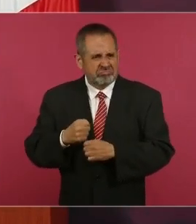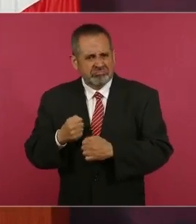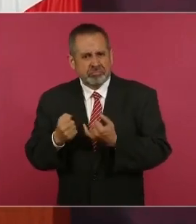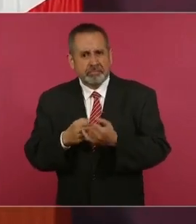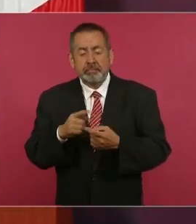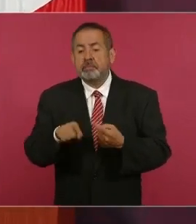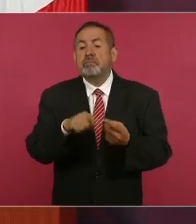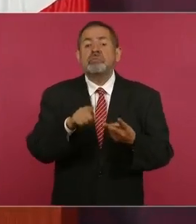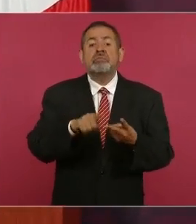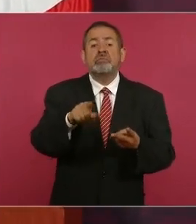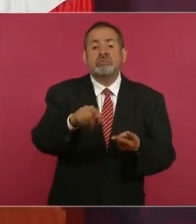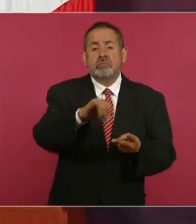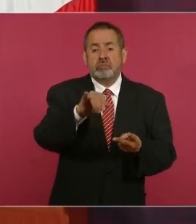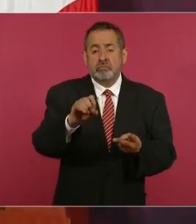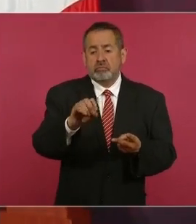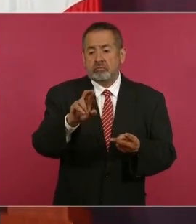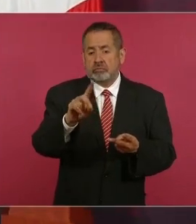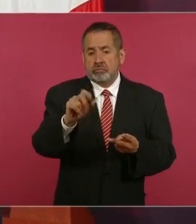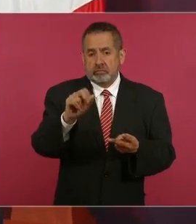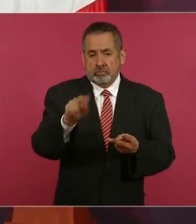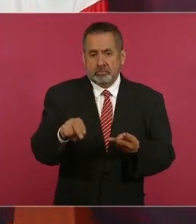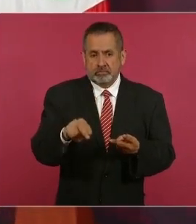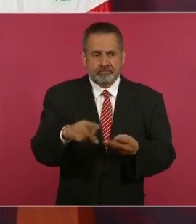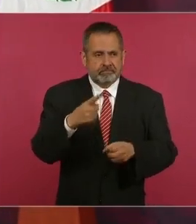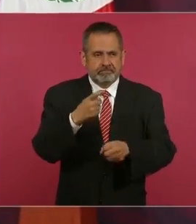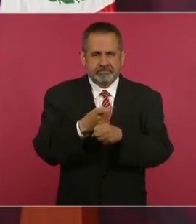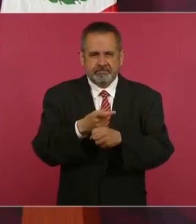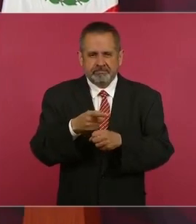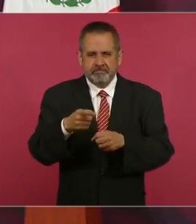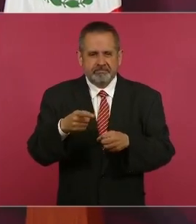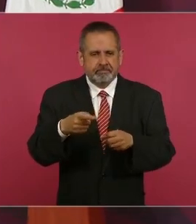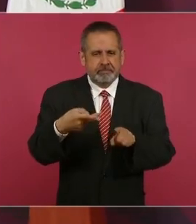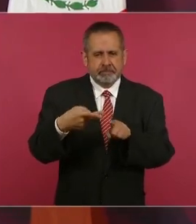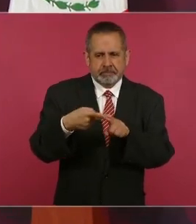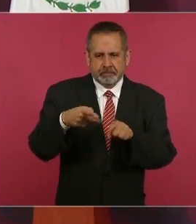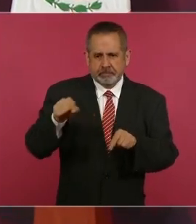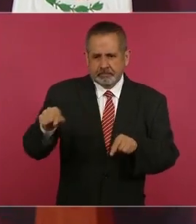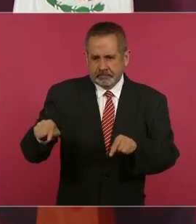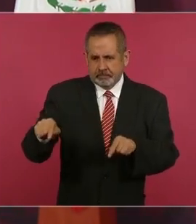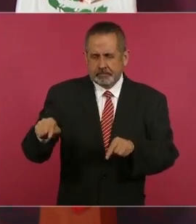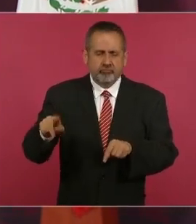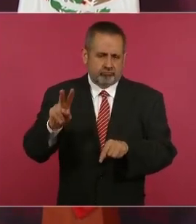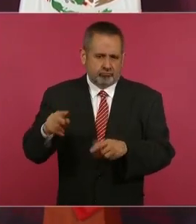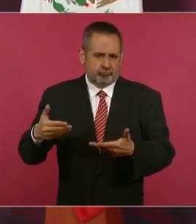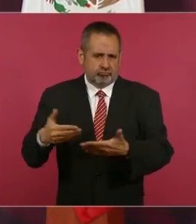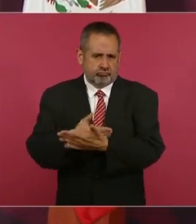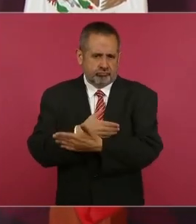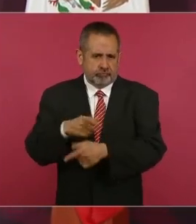El Jordan, de primera base, cubano,